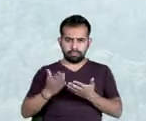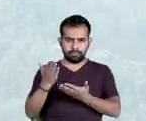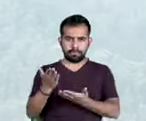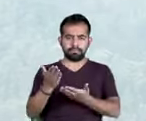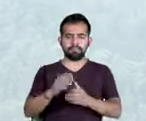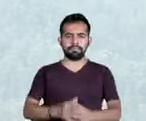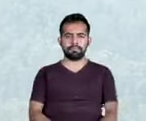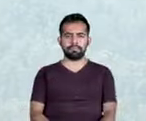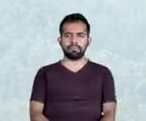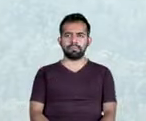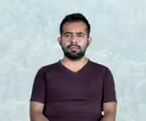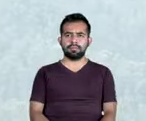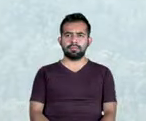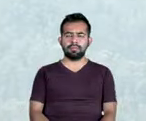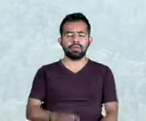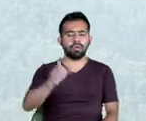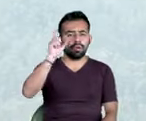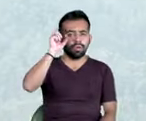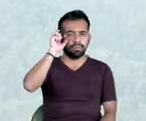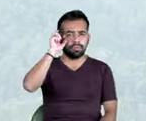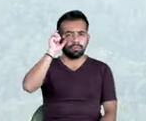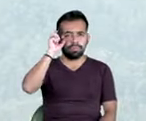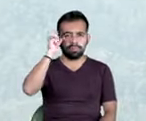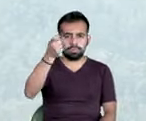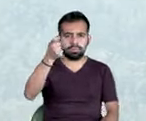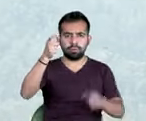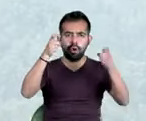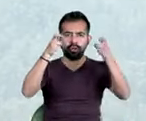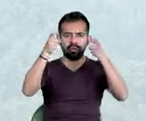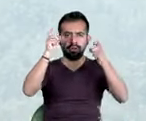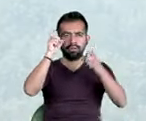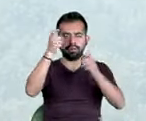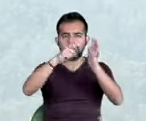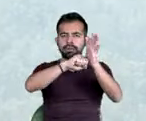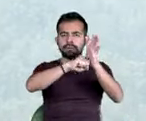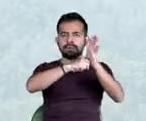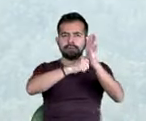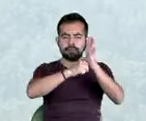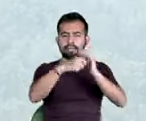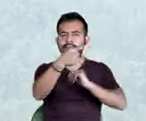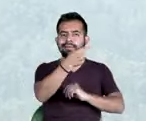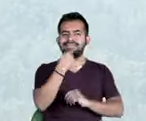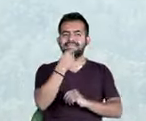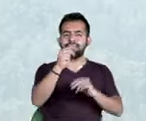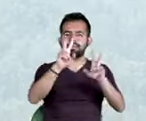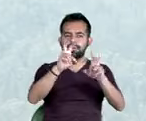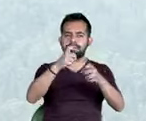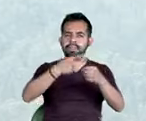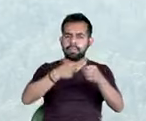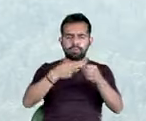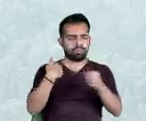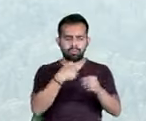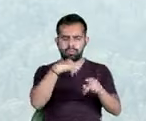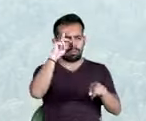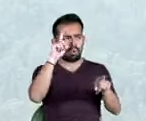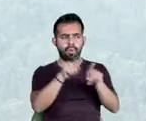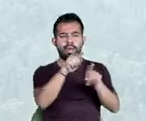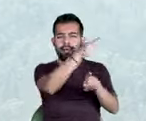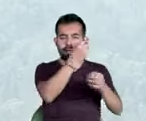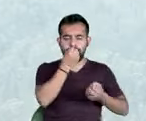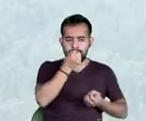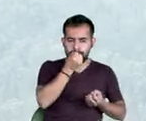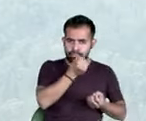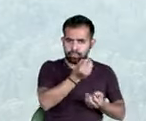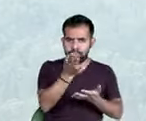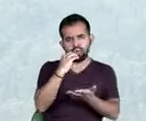la Contraloría General del Estado le hizo una recomendación al municipio de Quito y nosotros estamos de acuerdo con la recomendación.